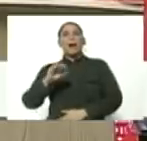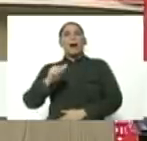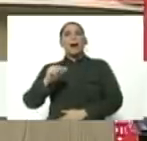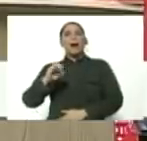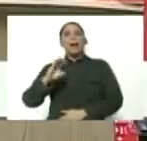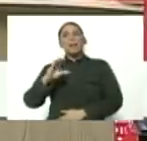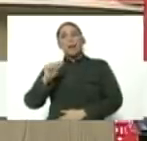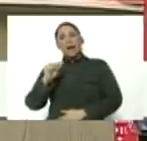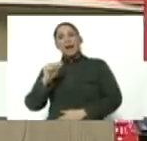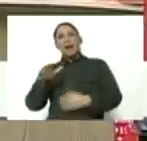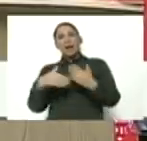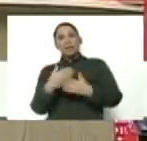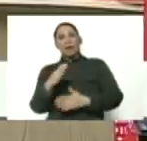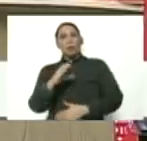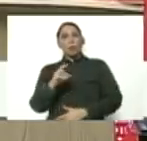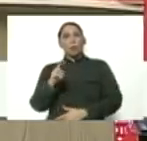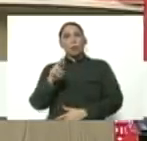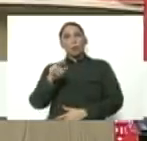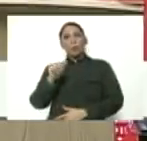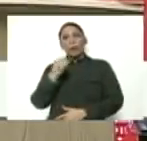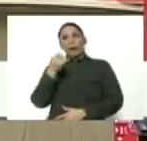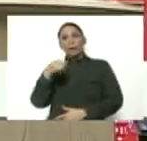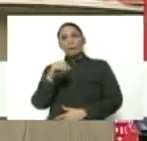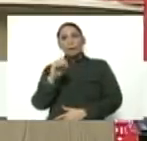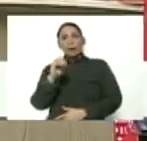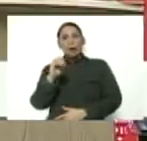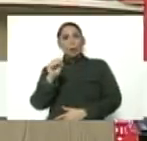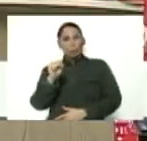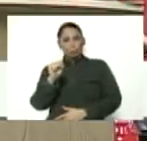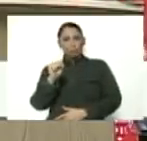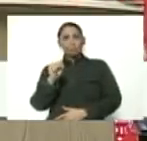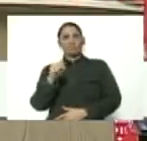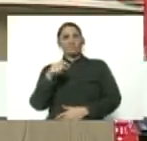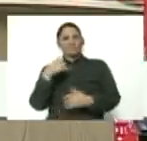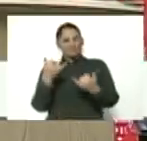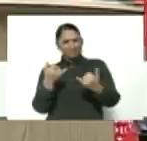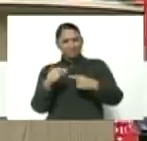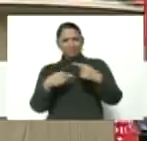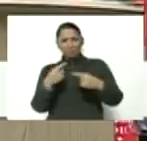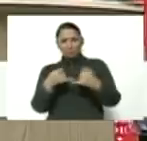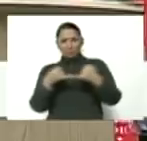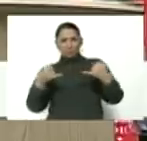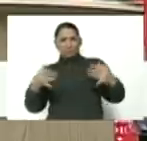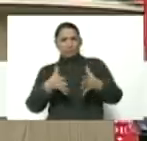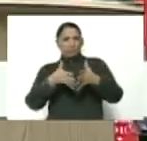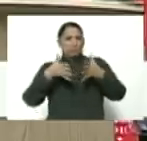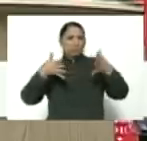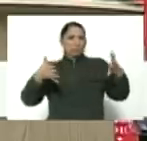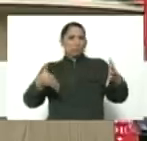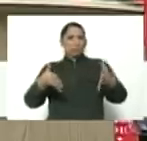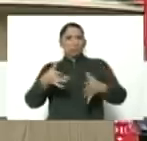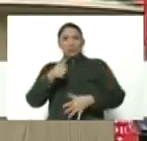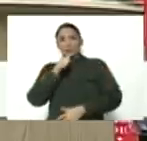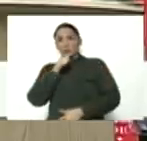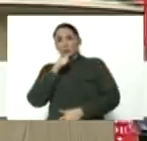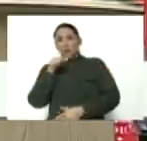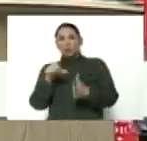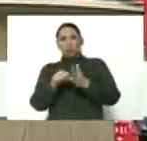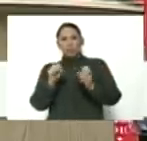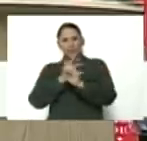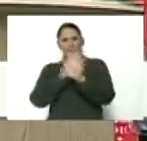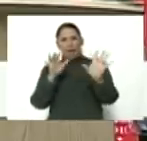decir, empieza a alarse el hilo de una gran madeja donde queda perfectamente